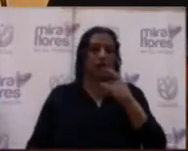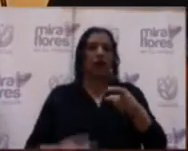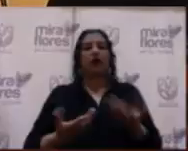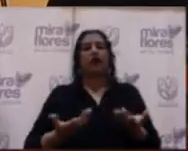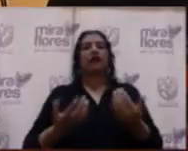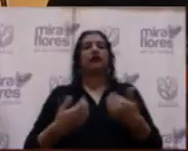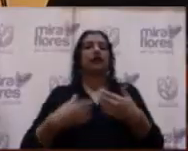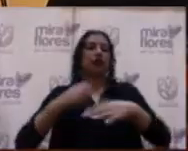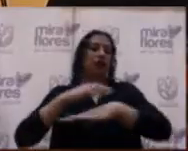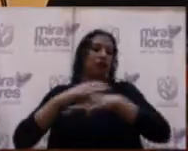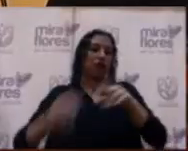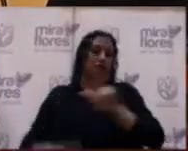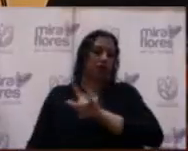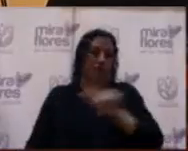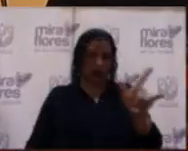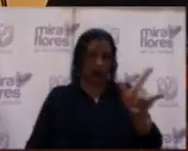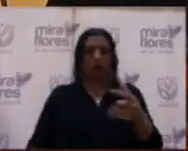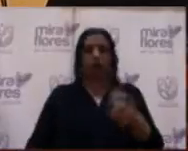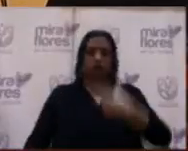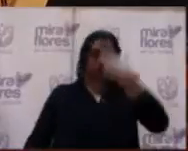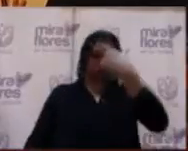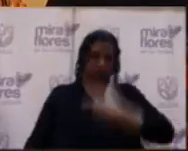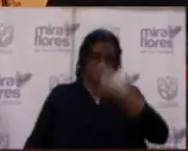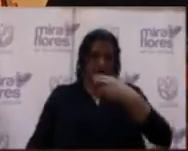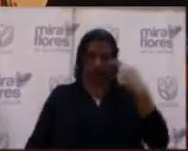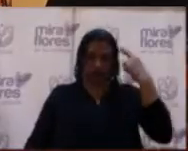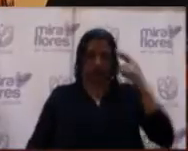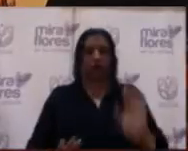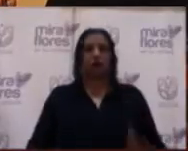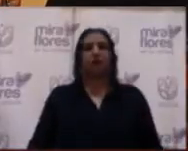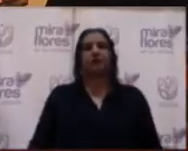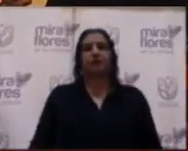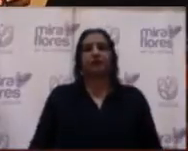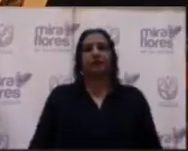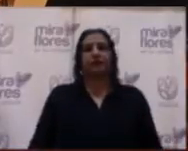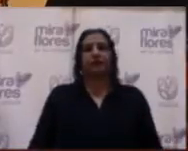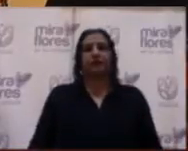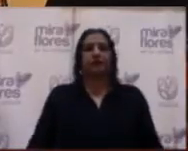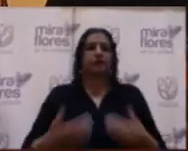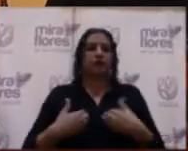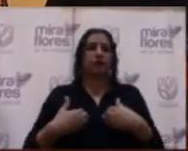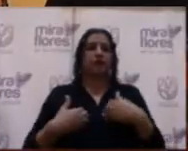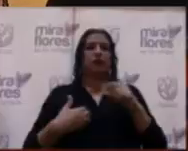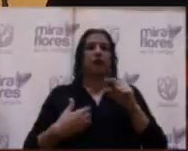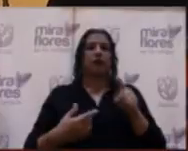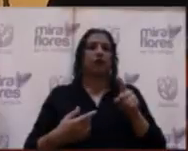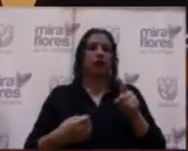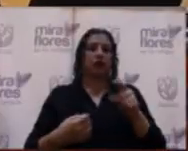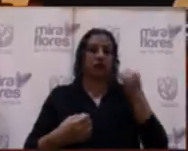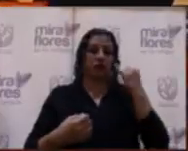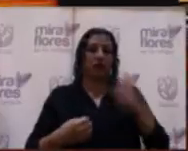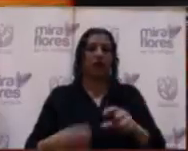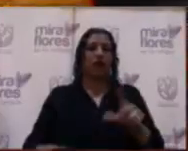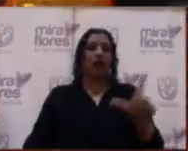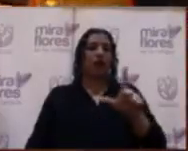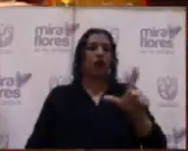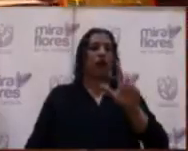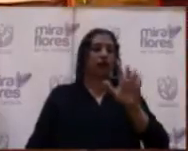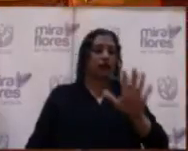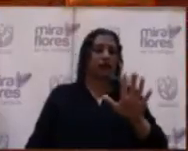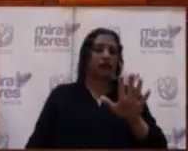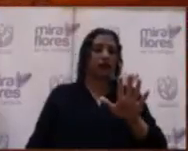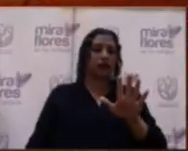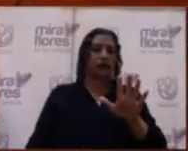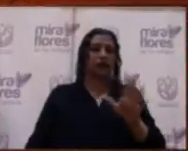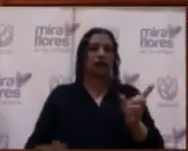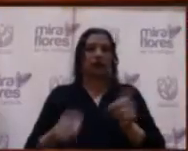encontrará fuera del país y por motivos personales. Tengo una observación ahí. ¿De lunes 5 al lunes 2 de